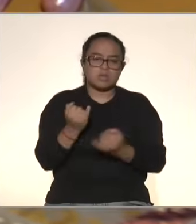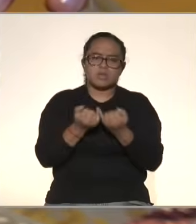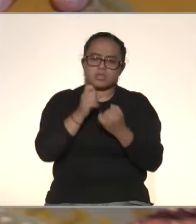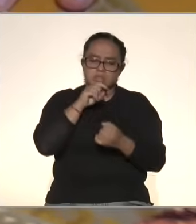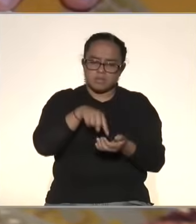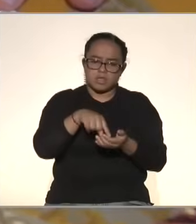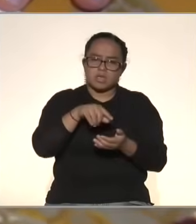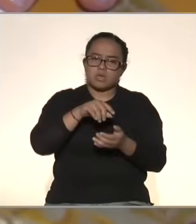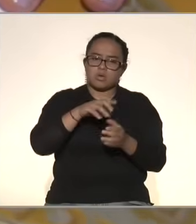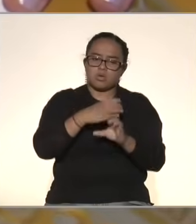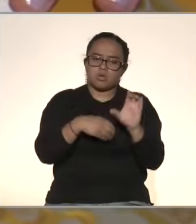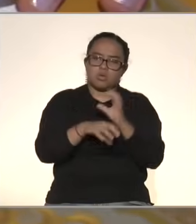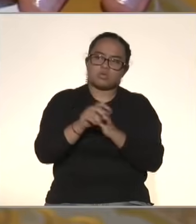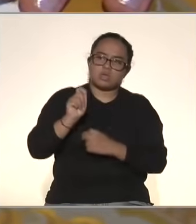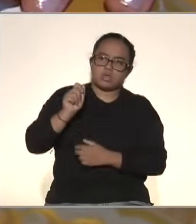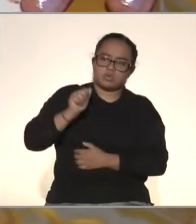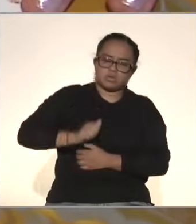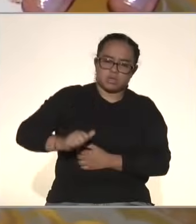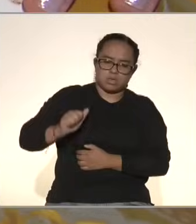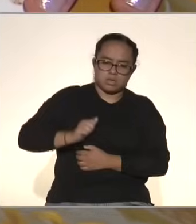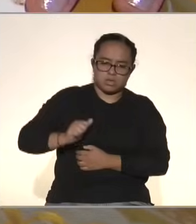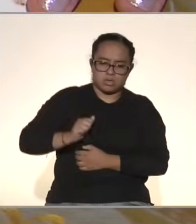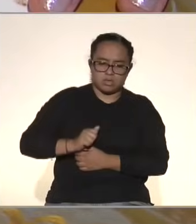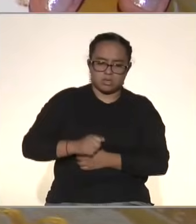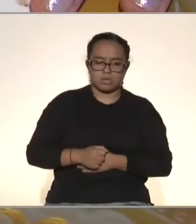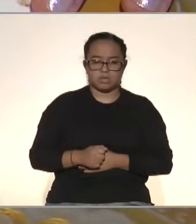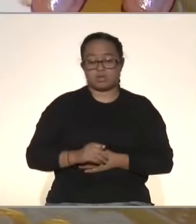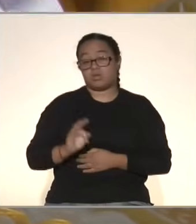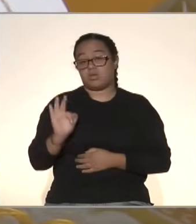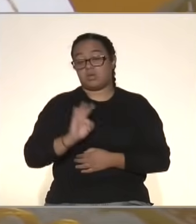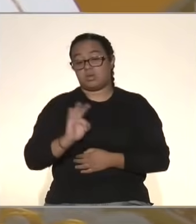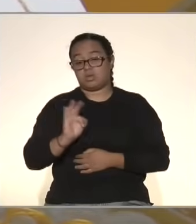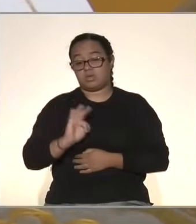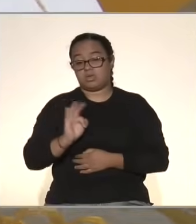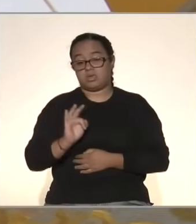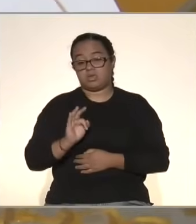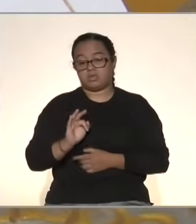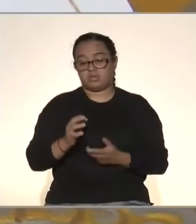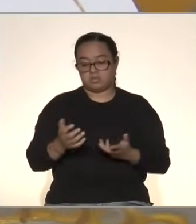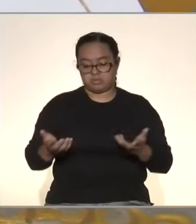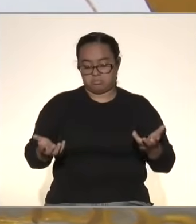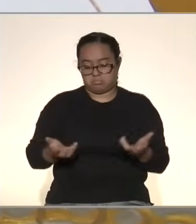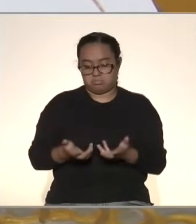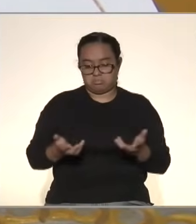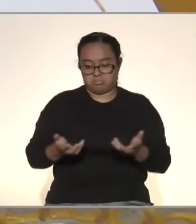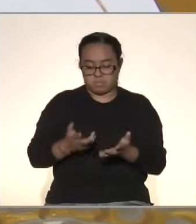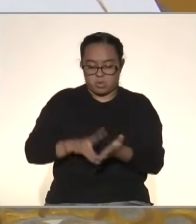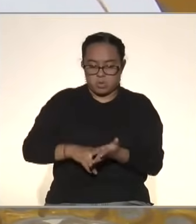antiguas. Así es que pueden ser tesoros, hechos,